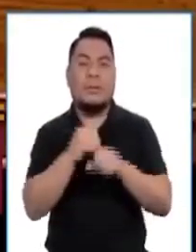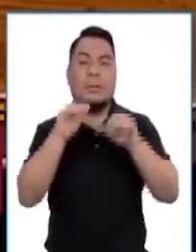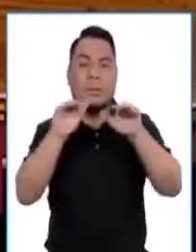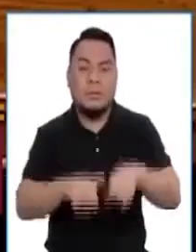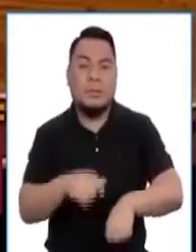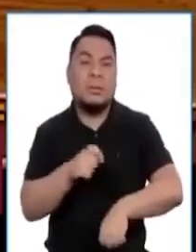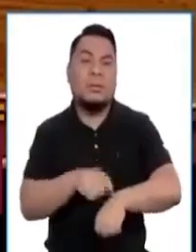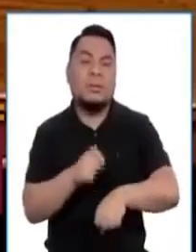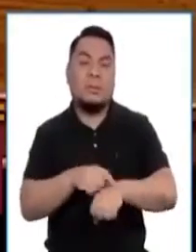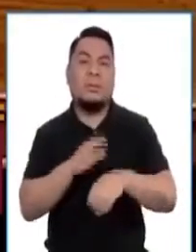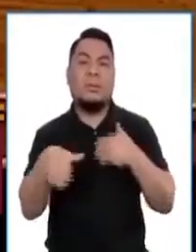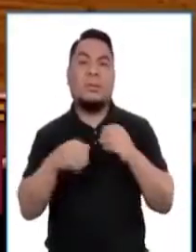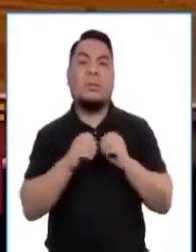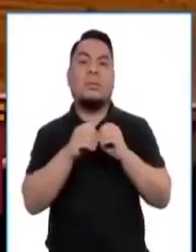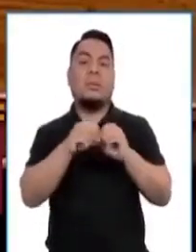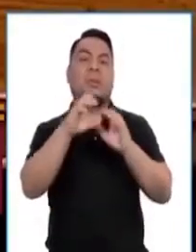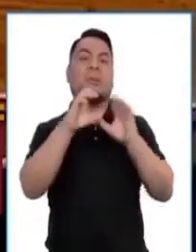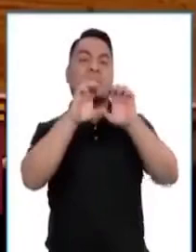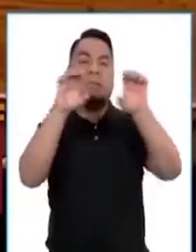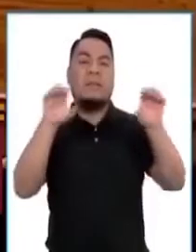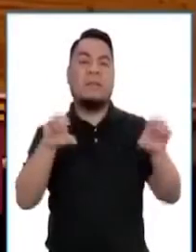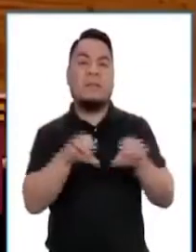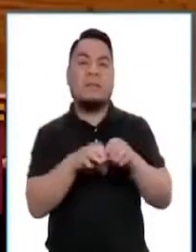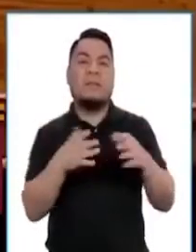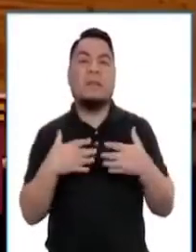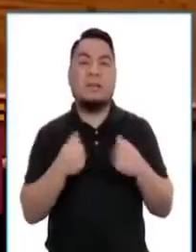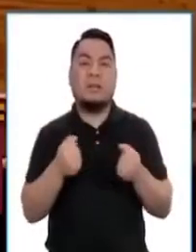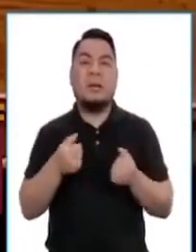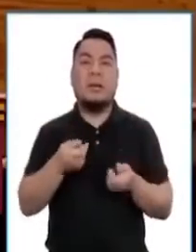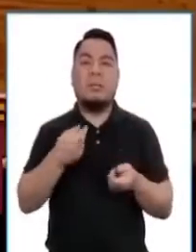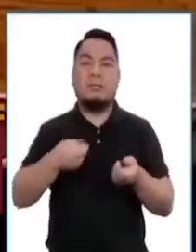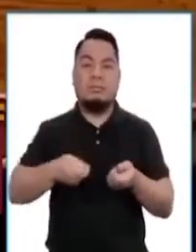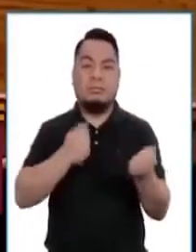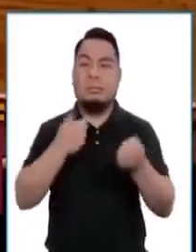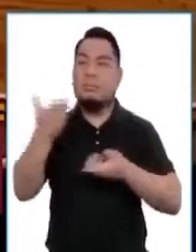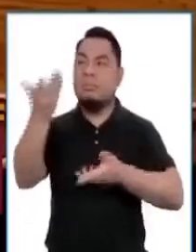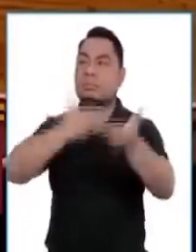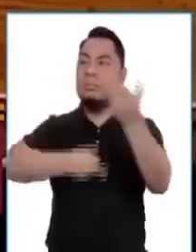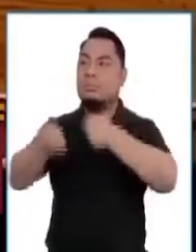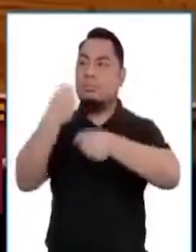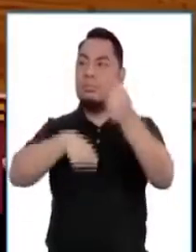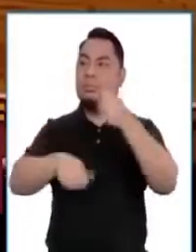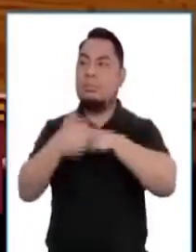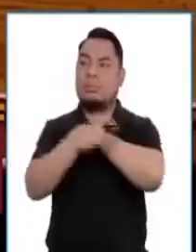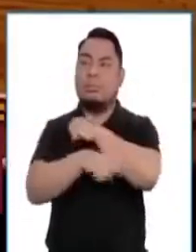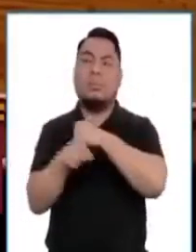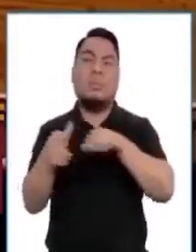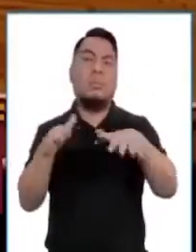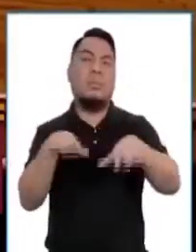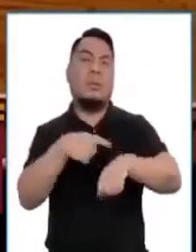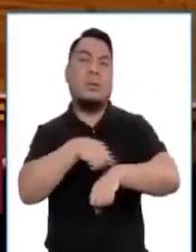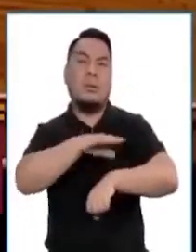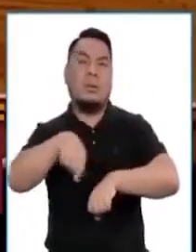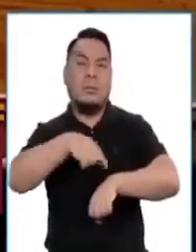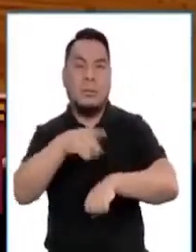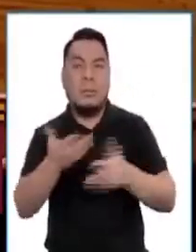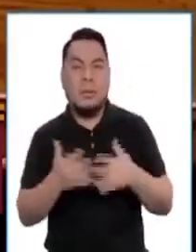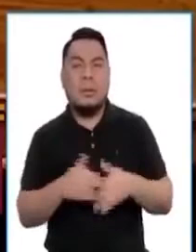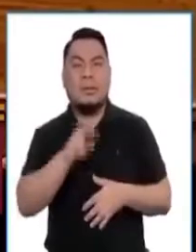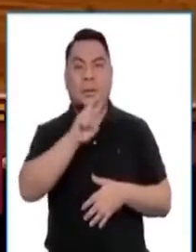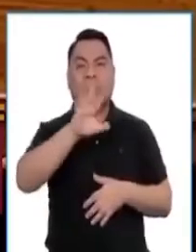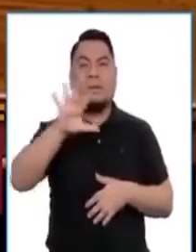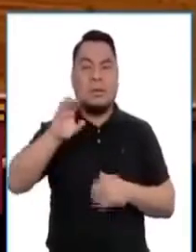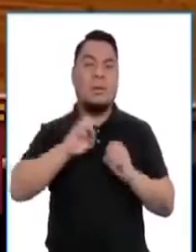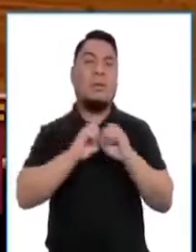para obtener el certificado sanitario de exportación que actualmente demora hasta 25 días hábiles